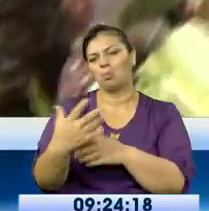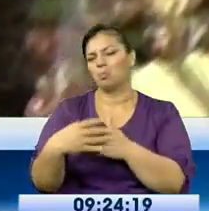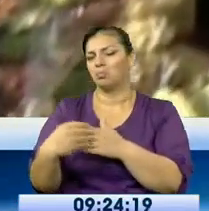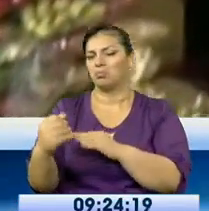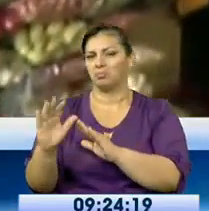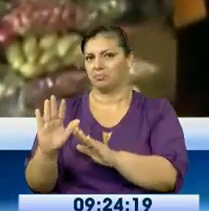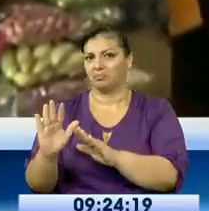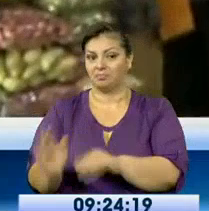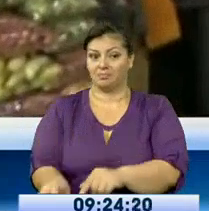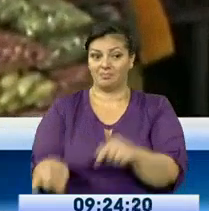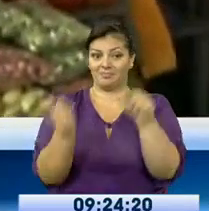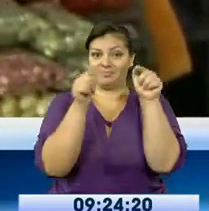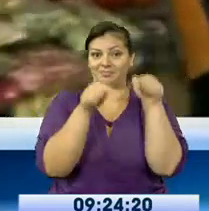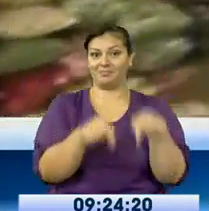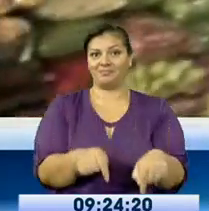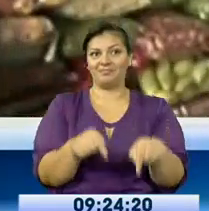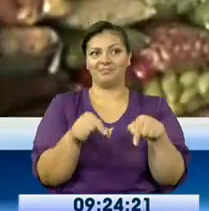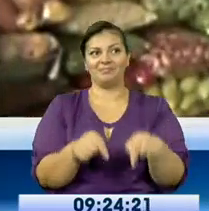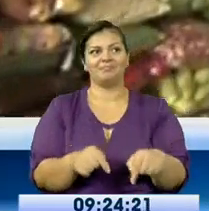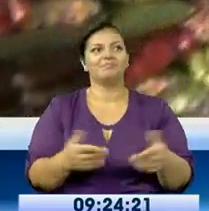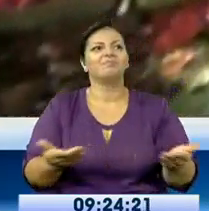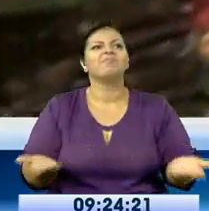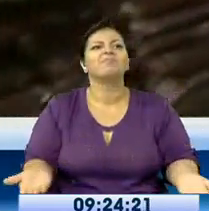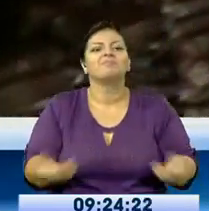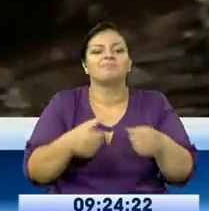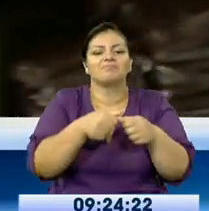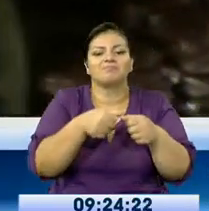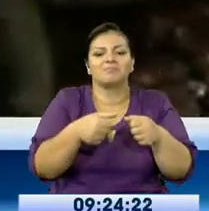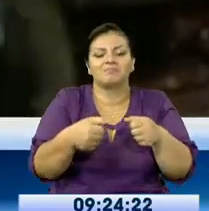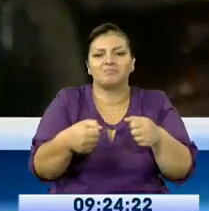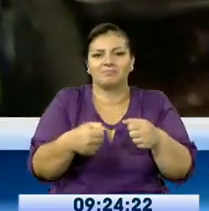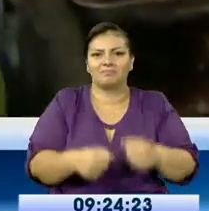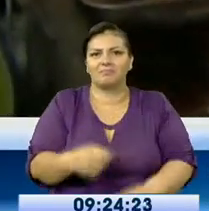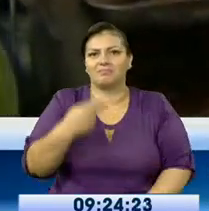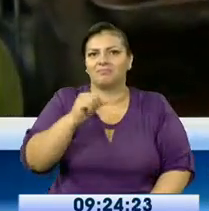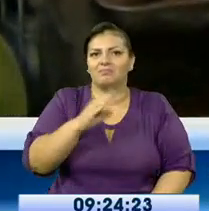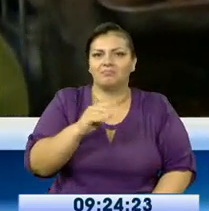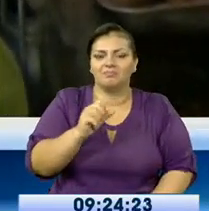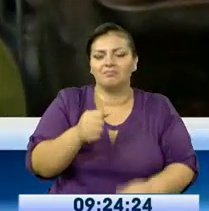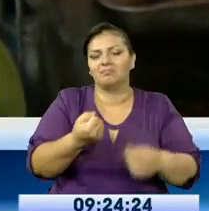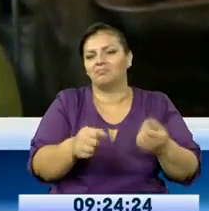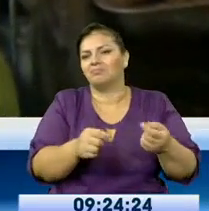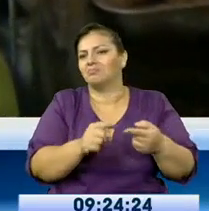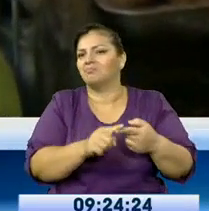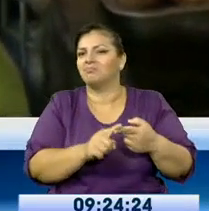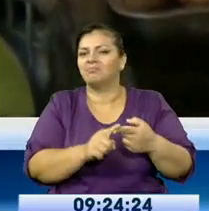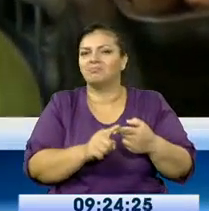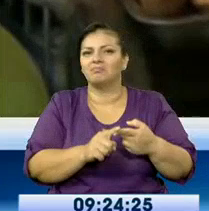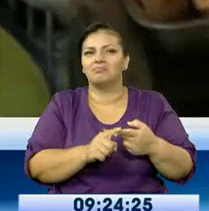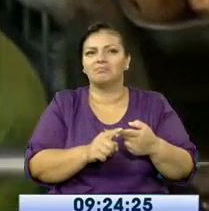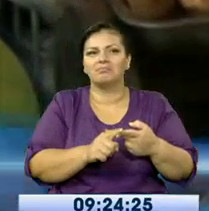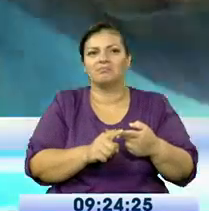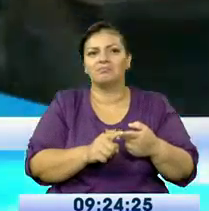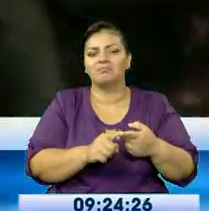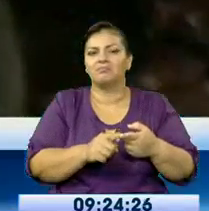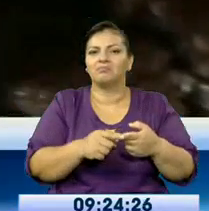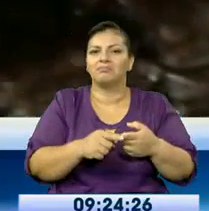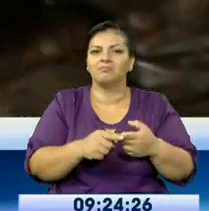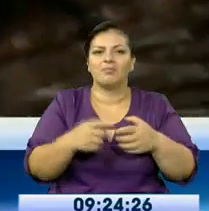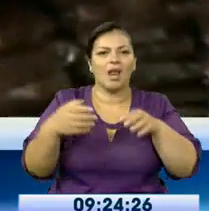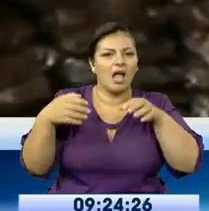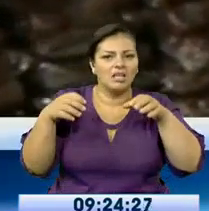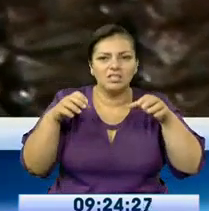armaditos en fundas Aquí está lava está la arbeja El choclo